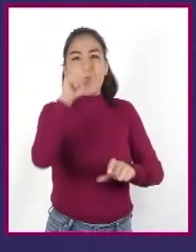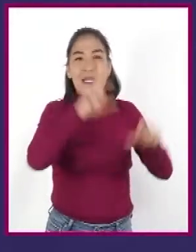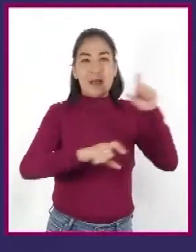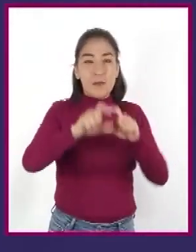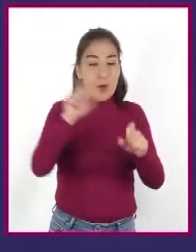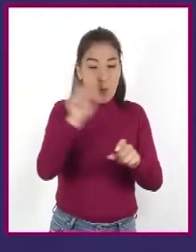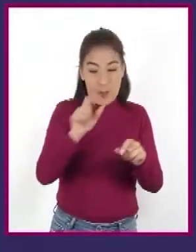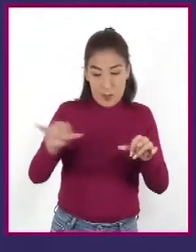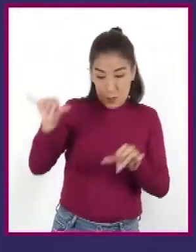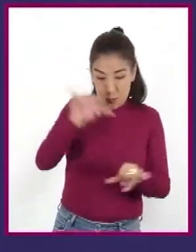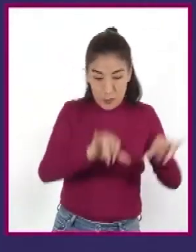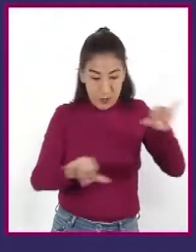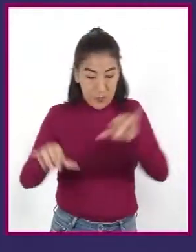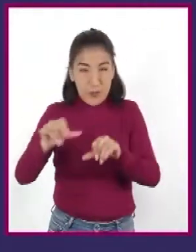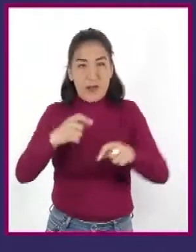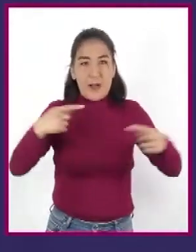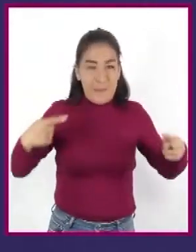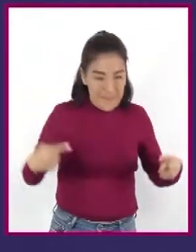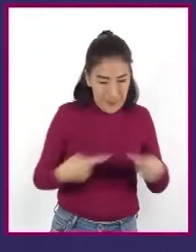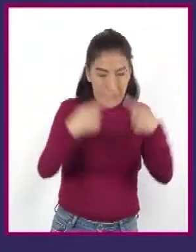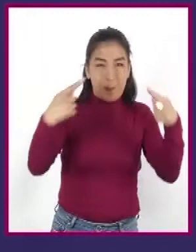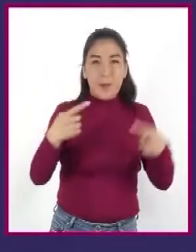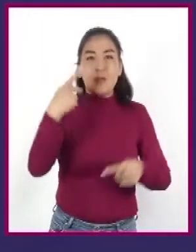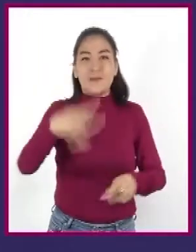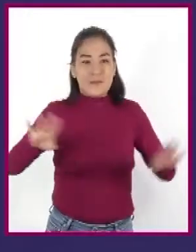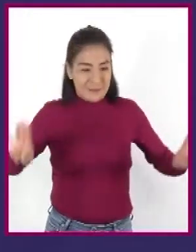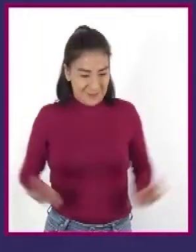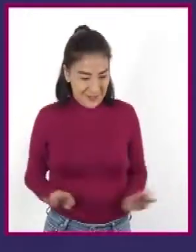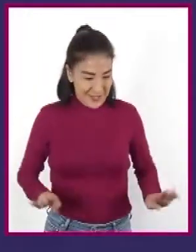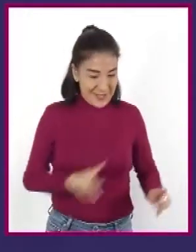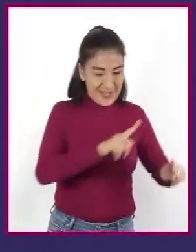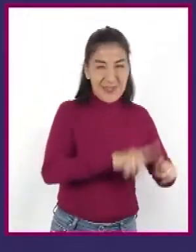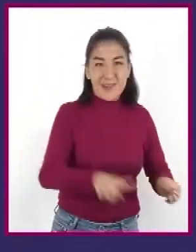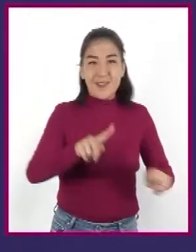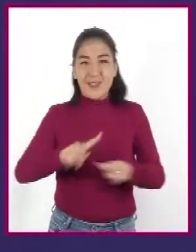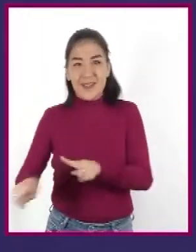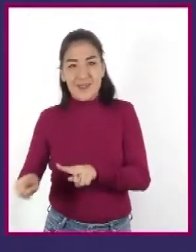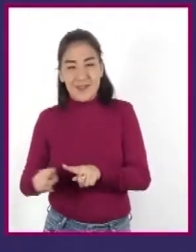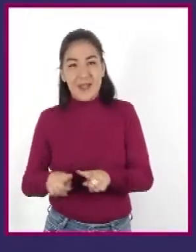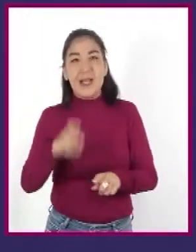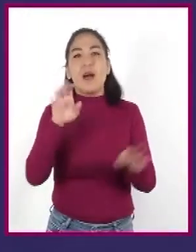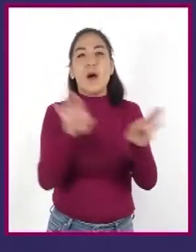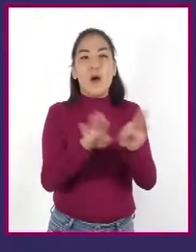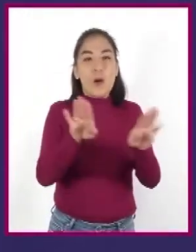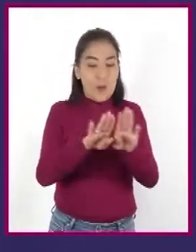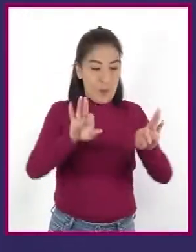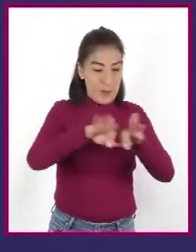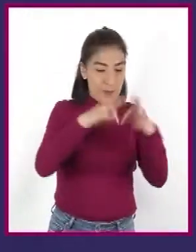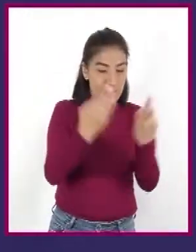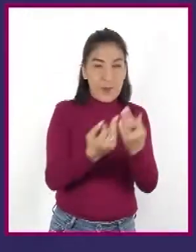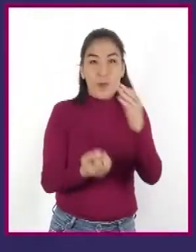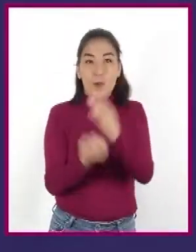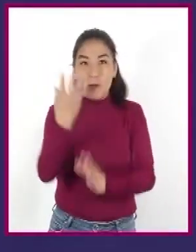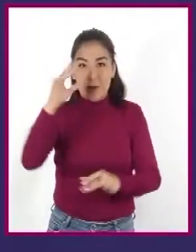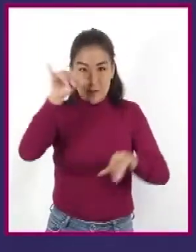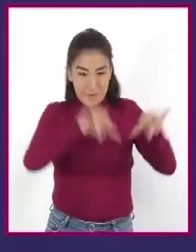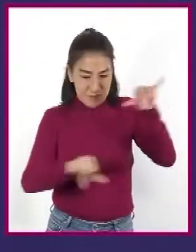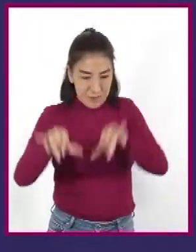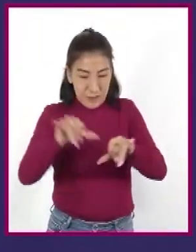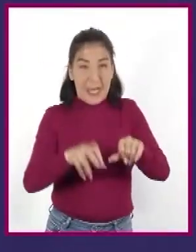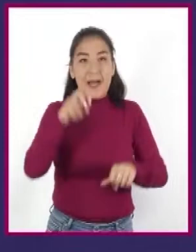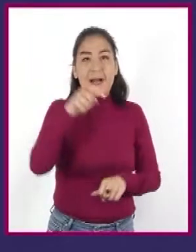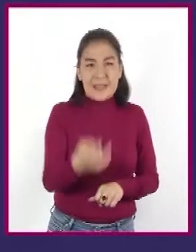forman sustancias que tienen propiedades diferentes a las iniciales. La formación de nuevas sustancias implica